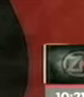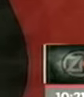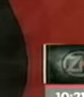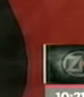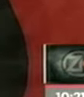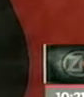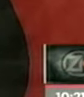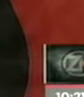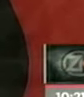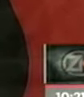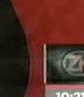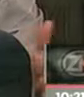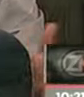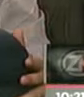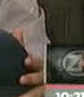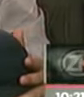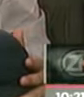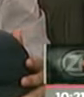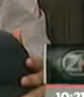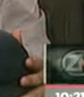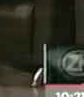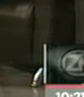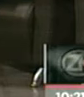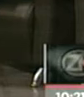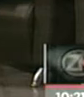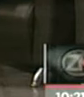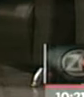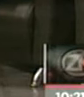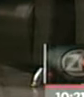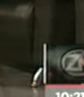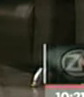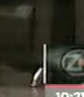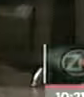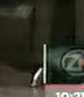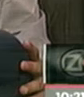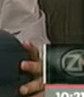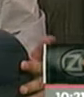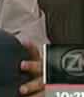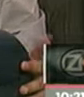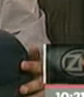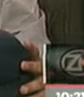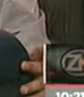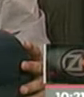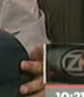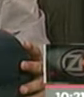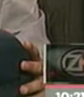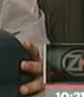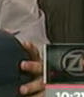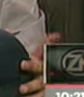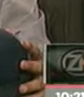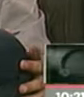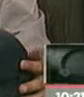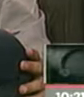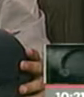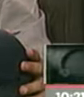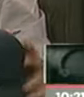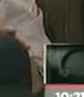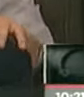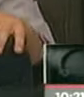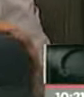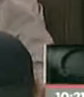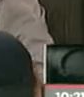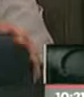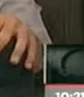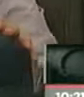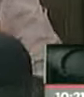la de Guaidó. Irse por ahí. Y nosotros, estamos el día de hoy, bueno, estamos prácticamente en